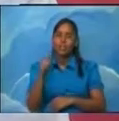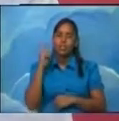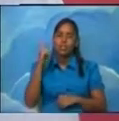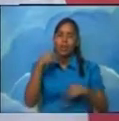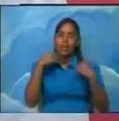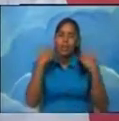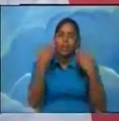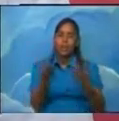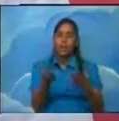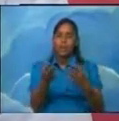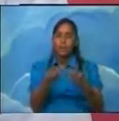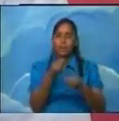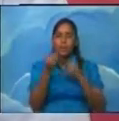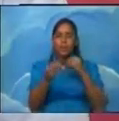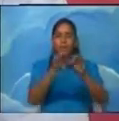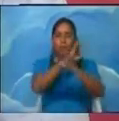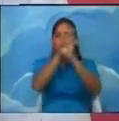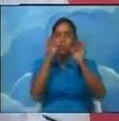da como especie